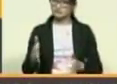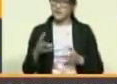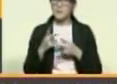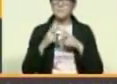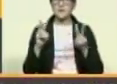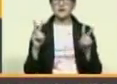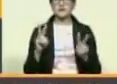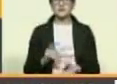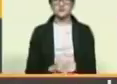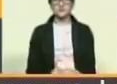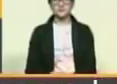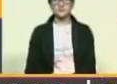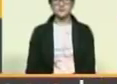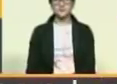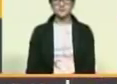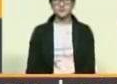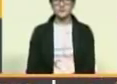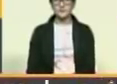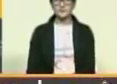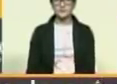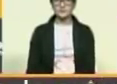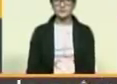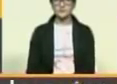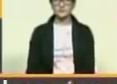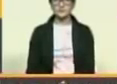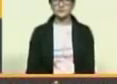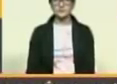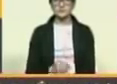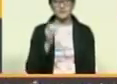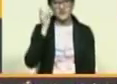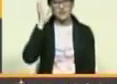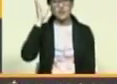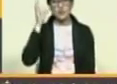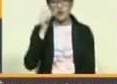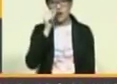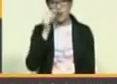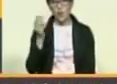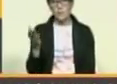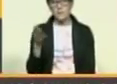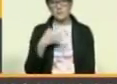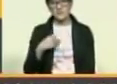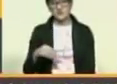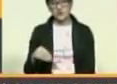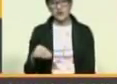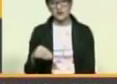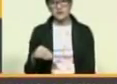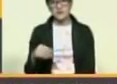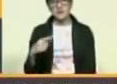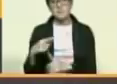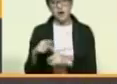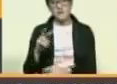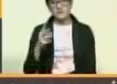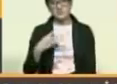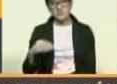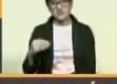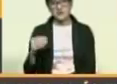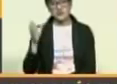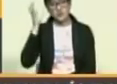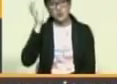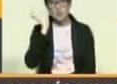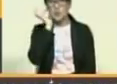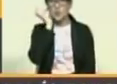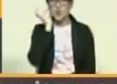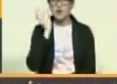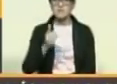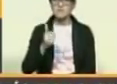lograr. La sabiduría del comandante Daniel Ortega, la sabiduría de nuestra compañera Rosario Murillo y la